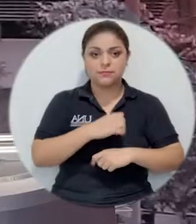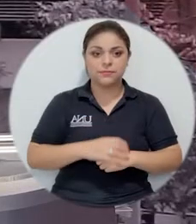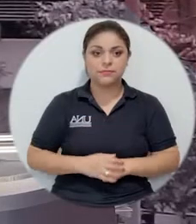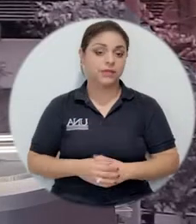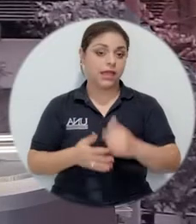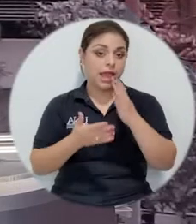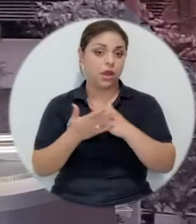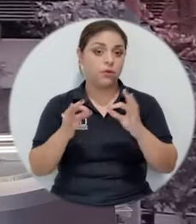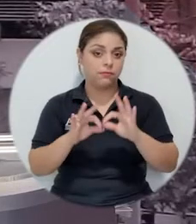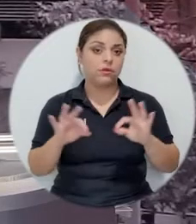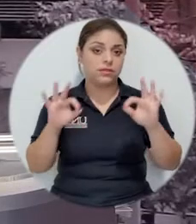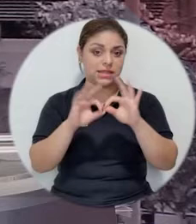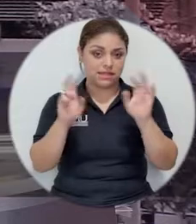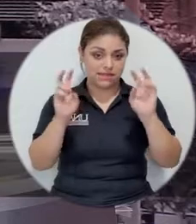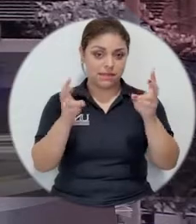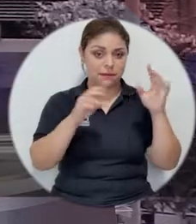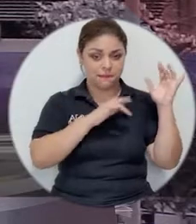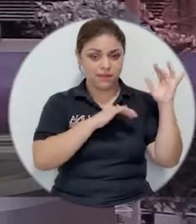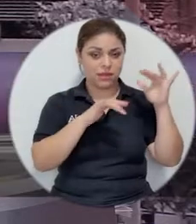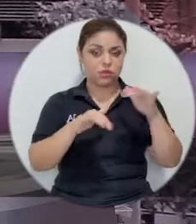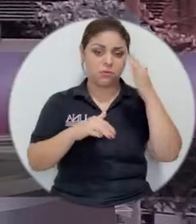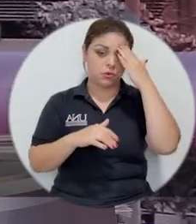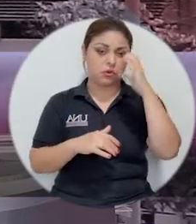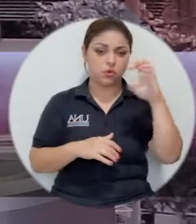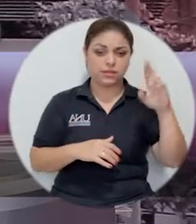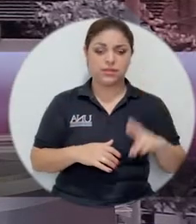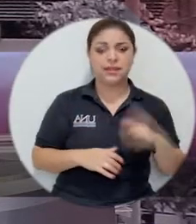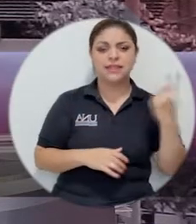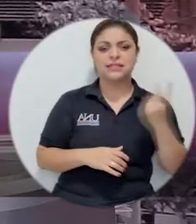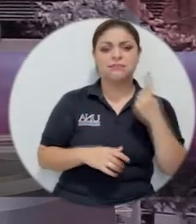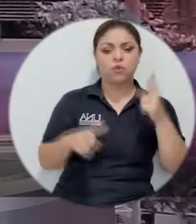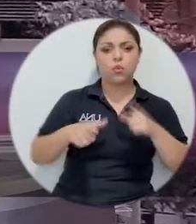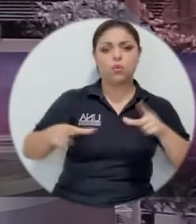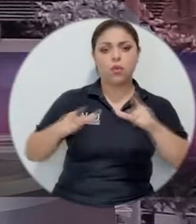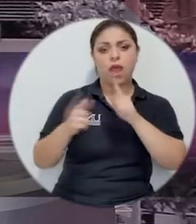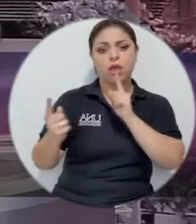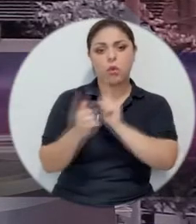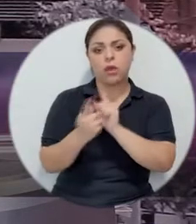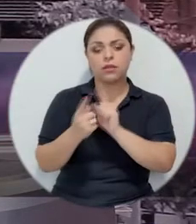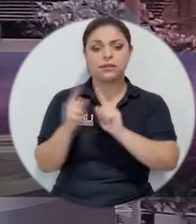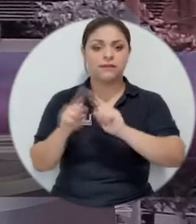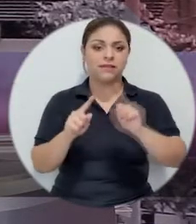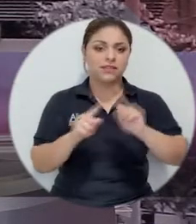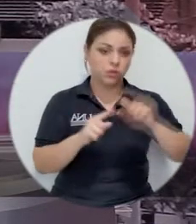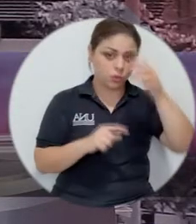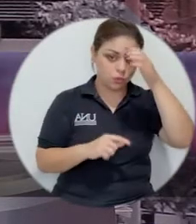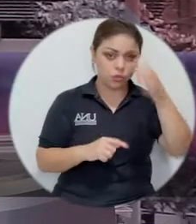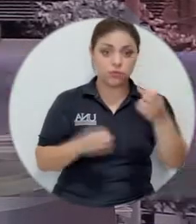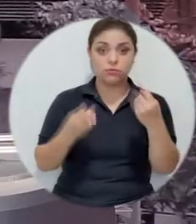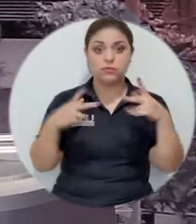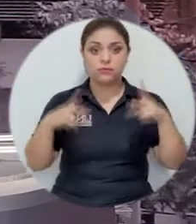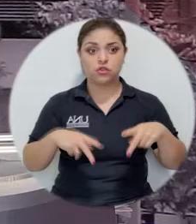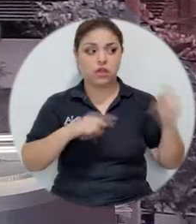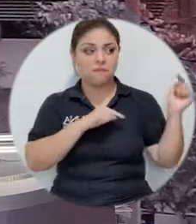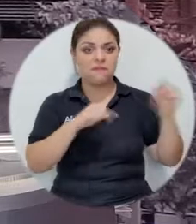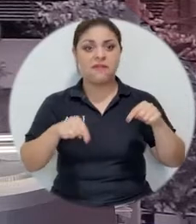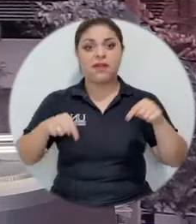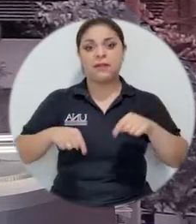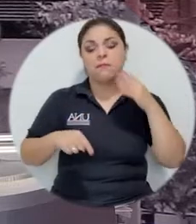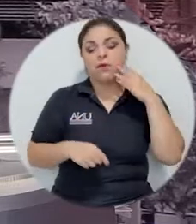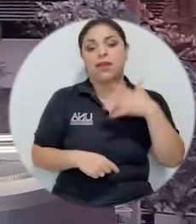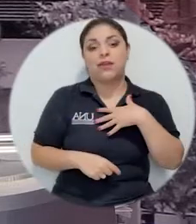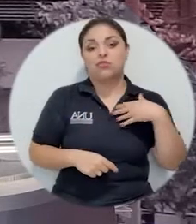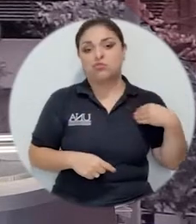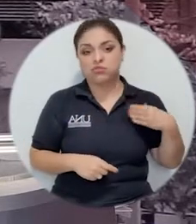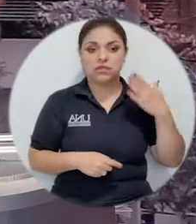Particular importancia tiene este tema de la migración porque Costa Rica siempre ha sido un sitio de encuentro de diferentes culturas. Muchas personas viven aquí por